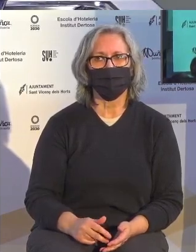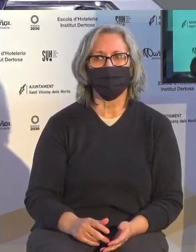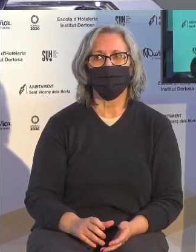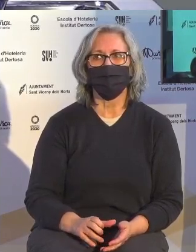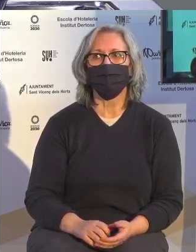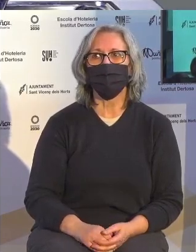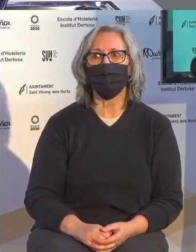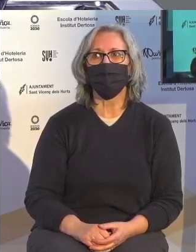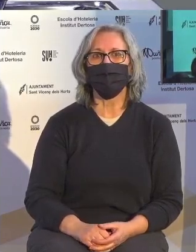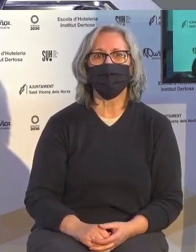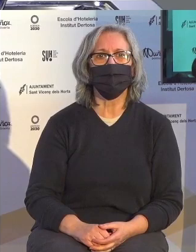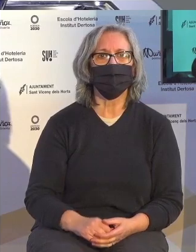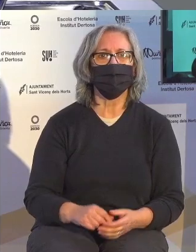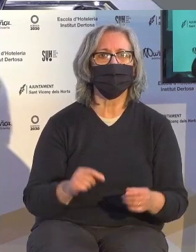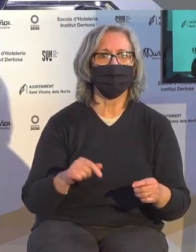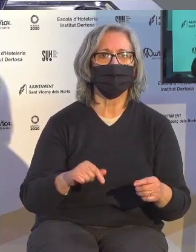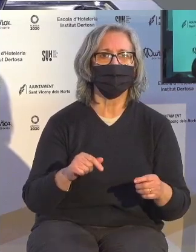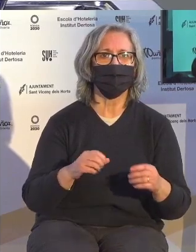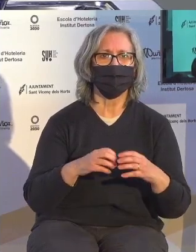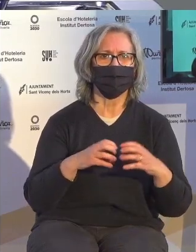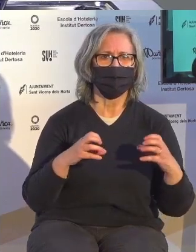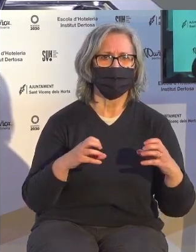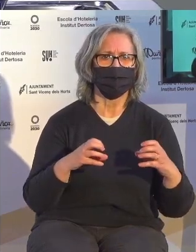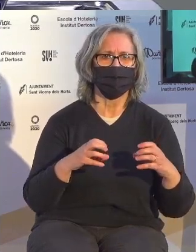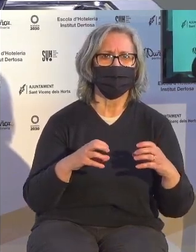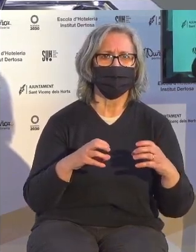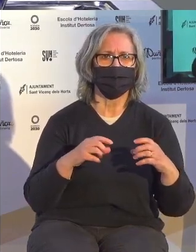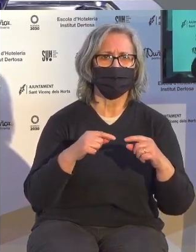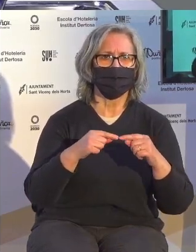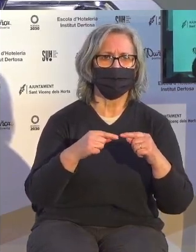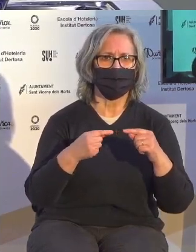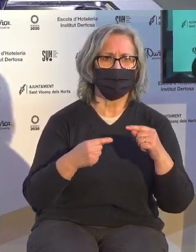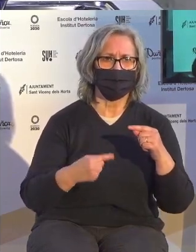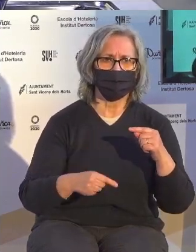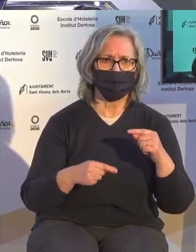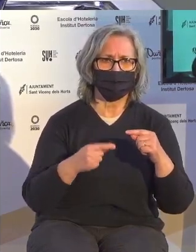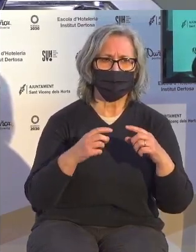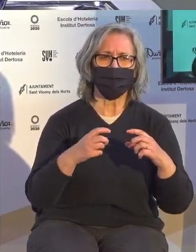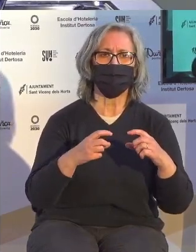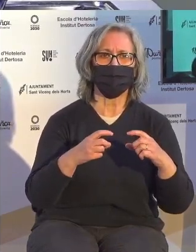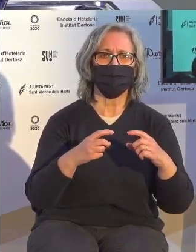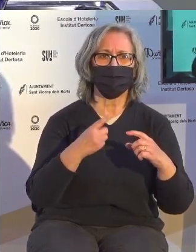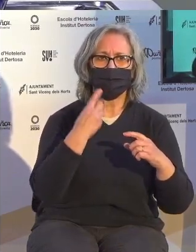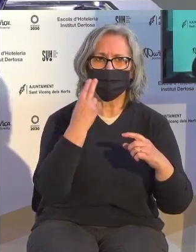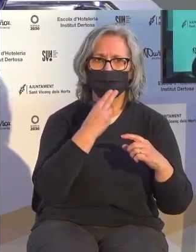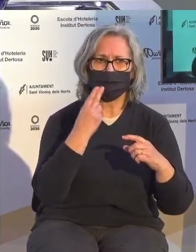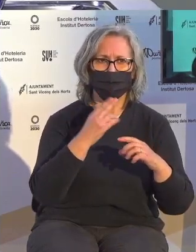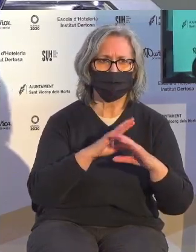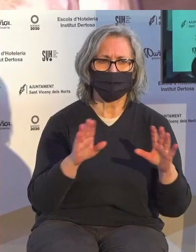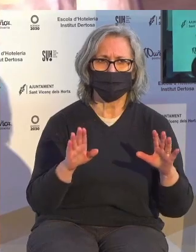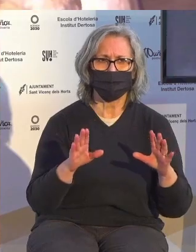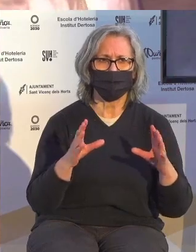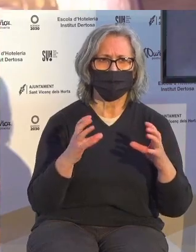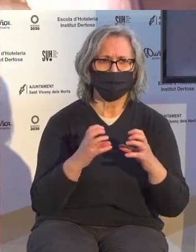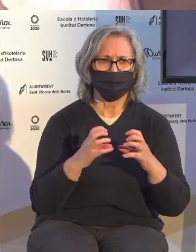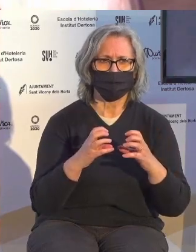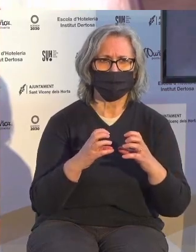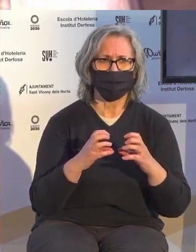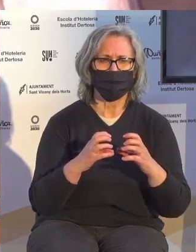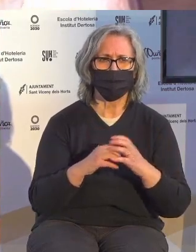diferencia ahora del merengue podéis ver la diferencia todos que ahora ya está completamente diferente